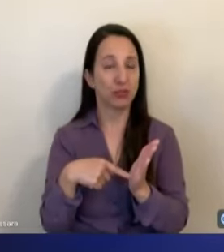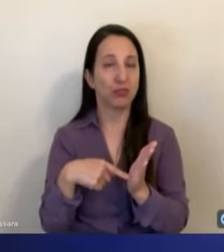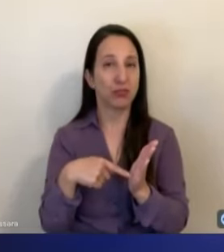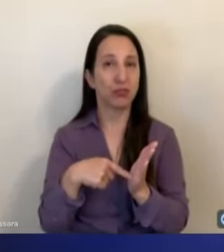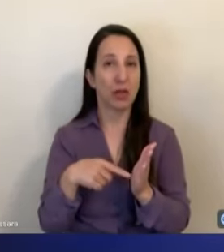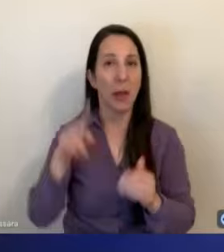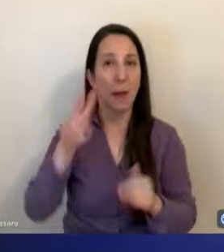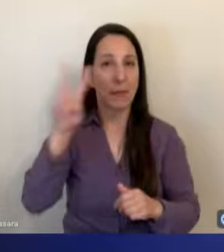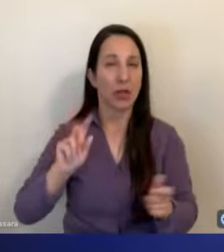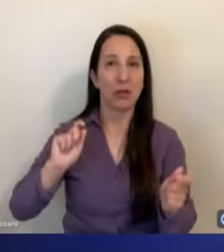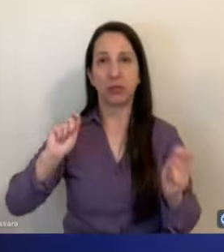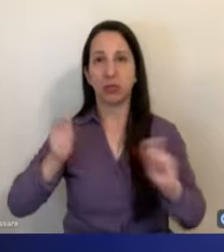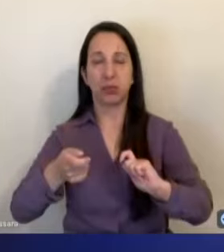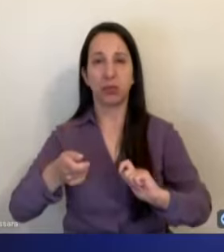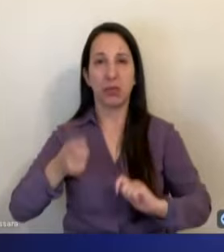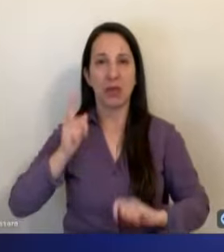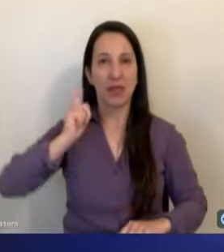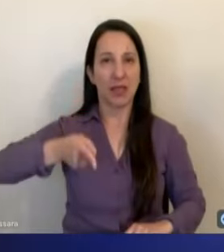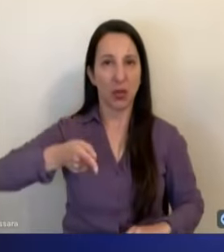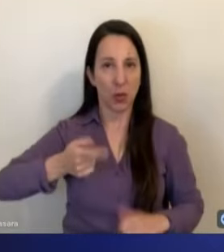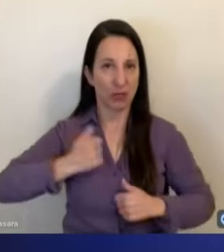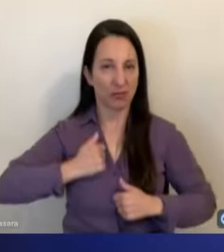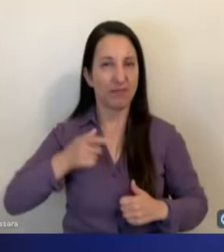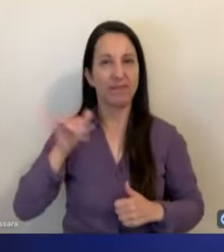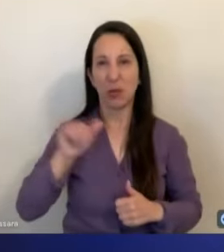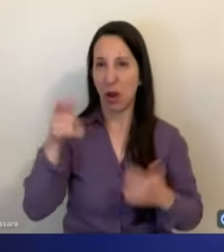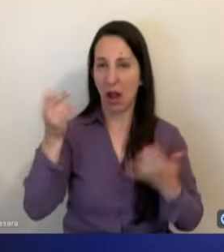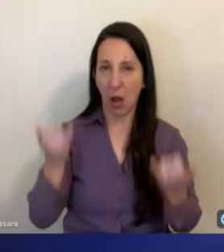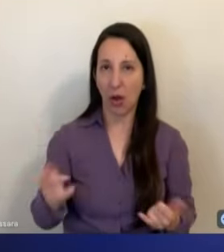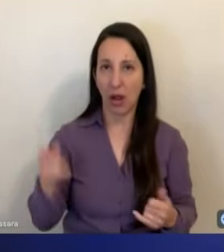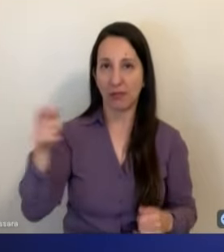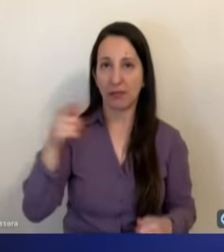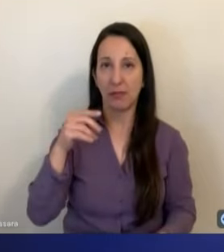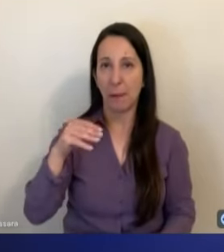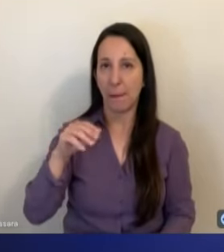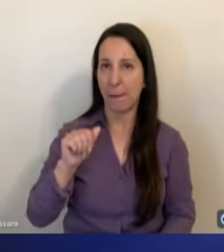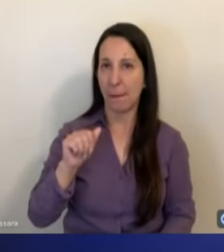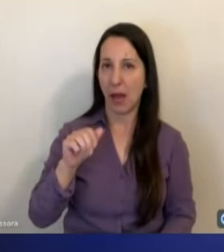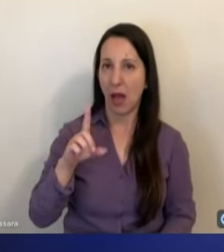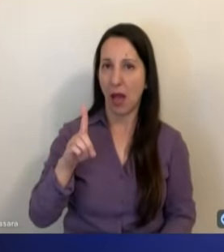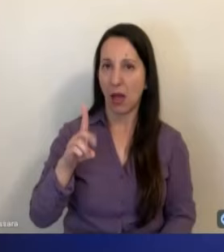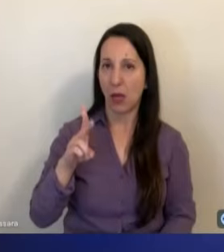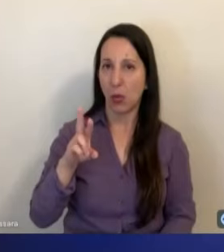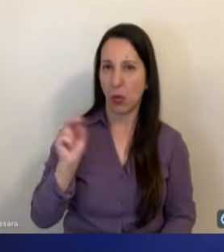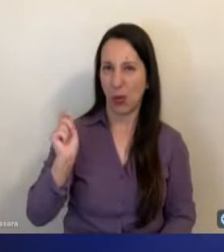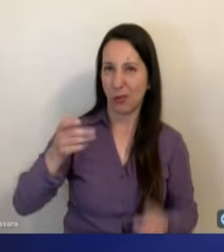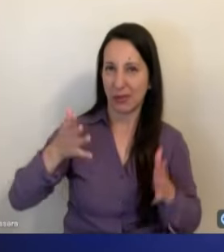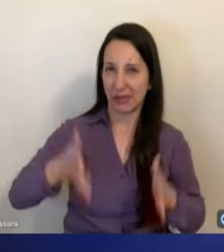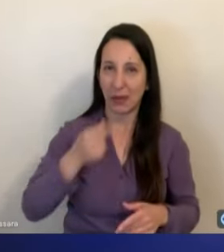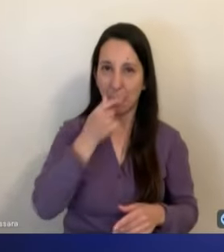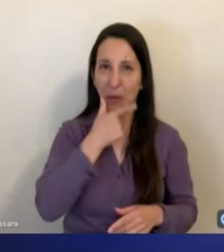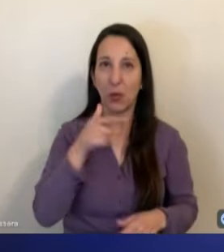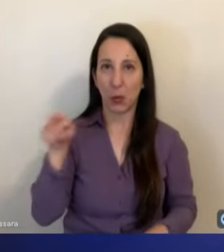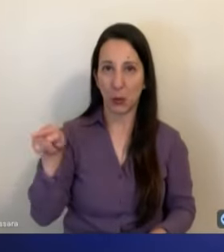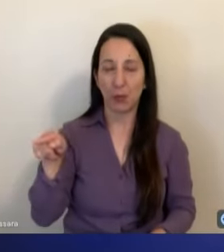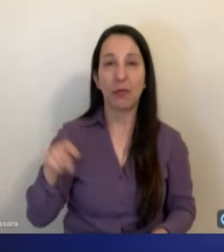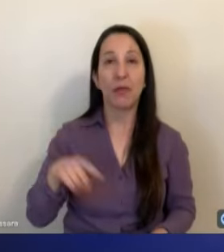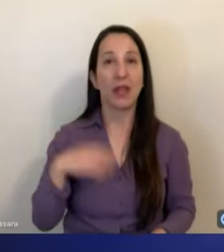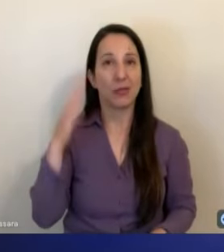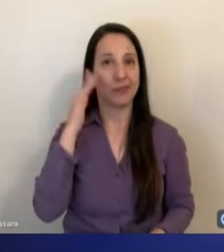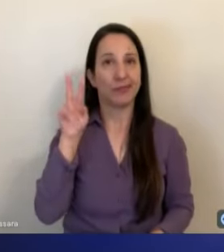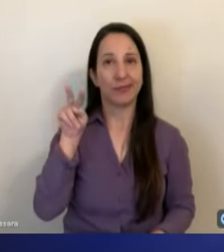convertirse en una dictadura como la que tenemos hoy en día con Nicolás Maduro. Entonces yo soy consciente de que no solamente por la fuerza de las